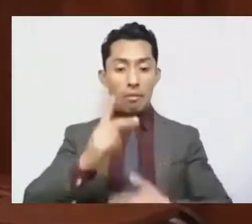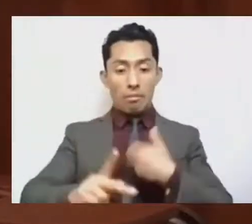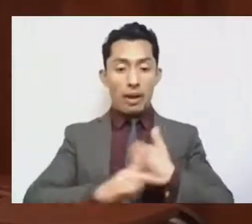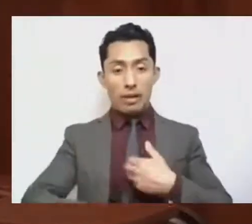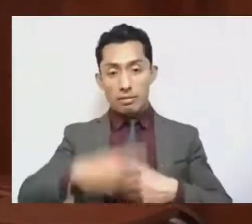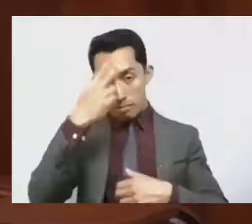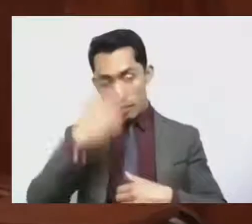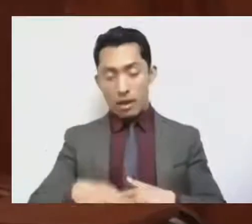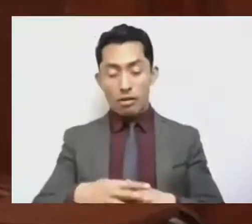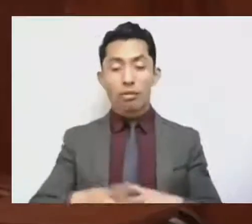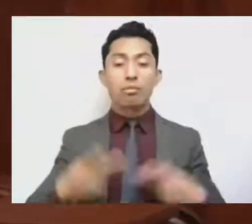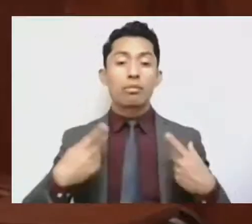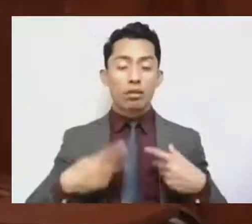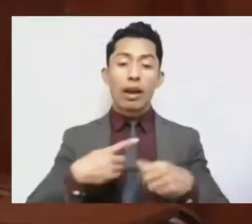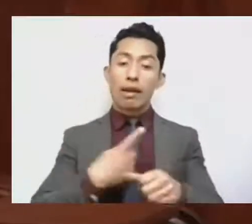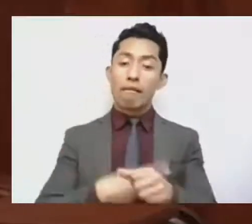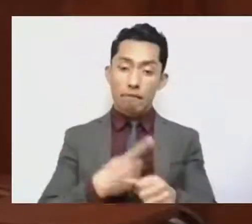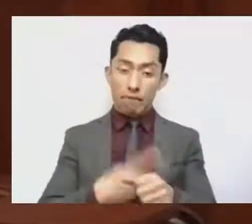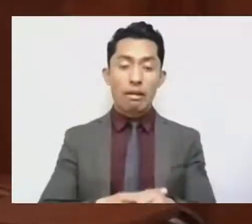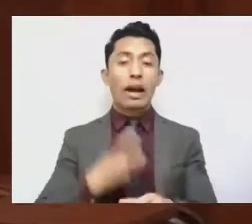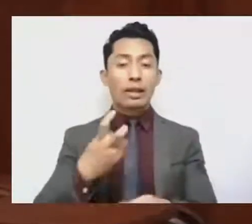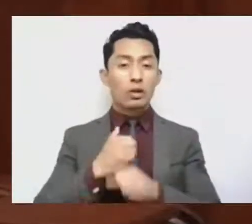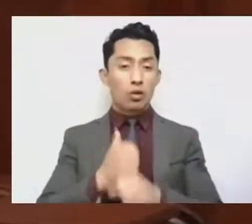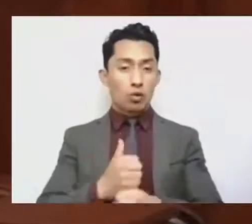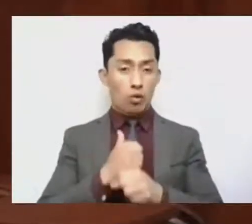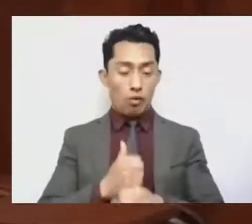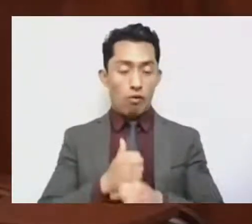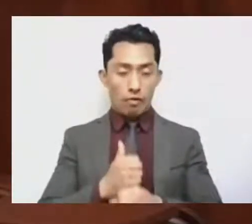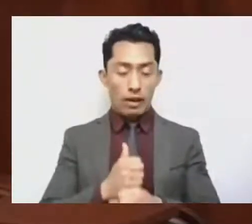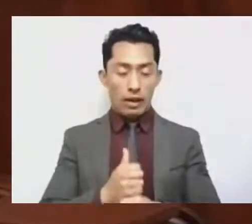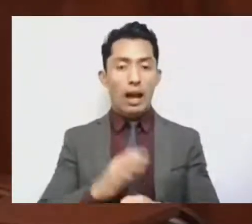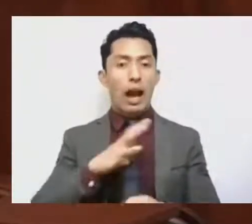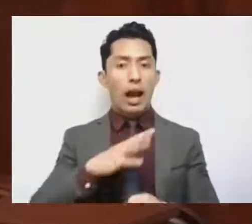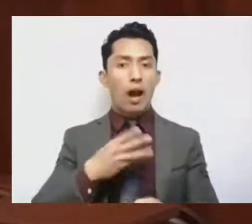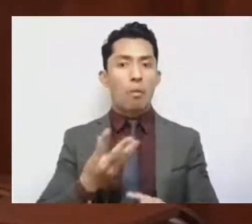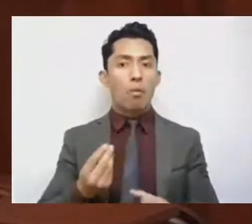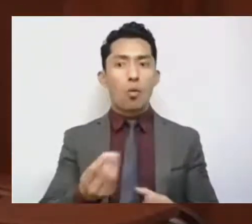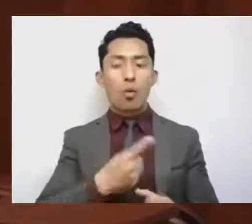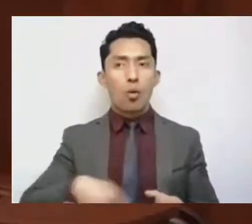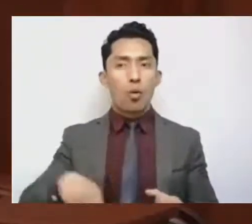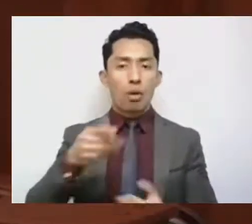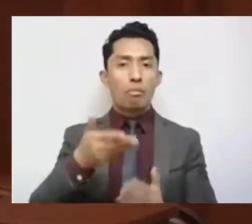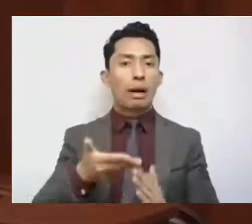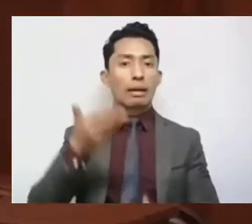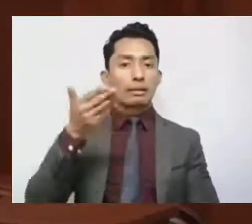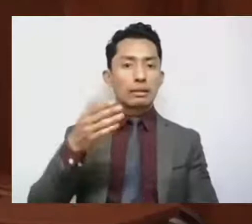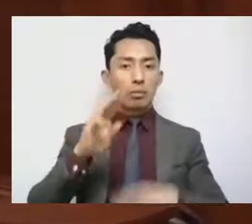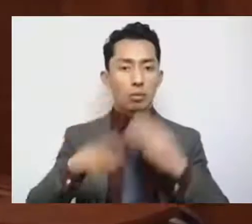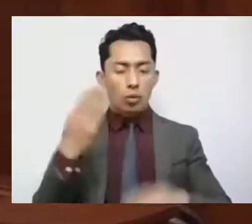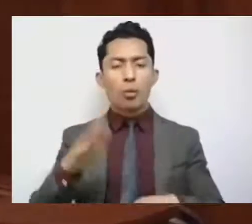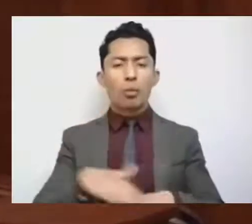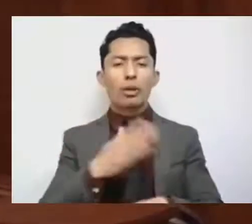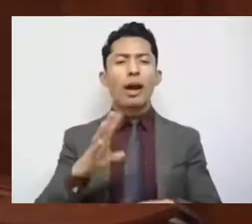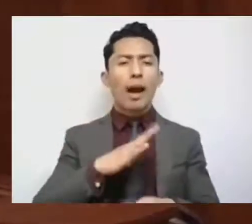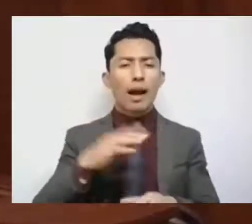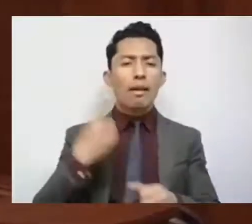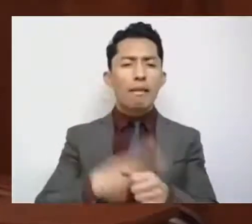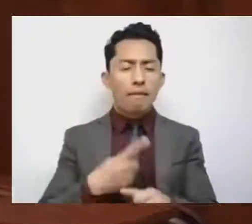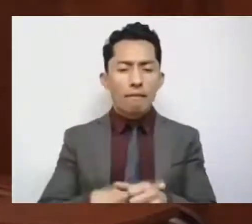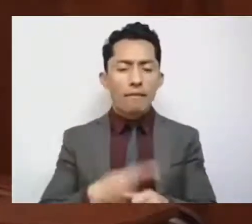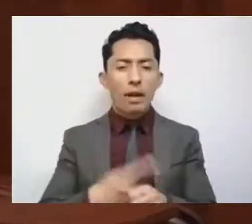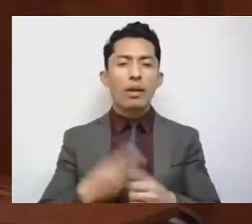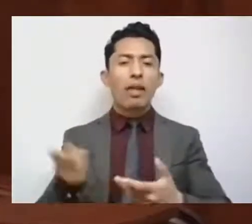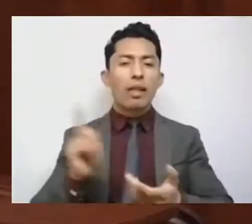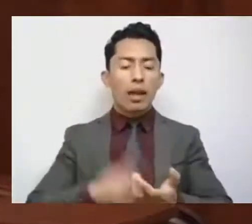número de pacientes con este padecimiento ha aumentado en todo el mundo, debido al incremento de las enfermedades